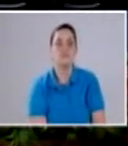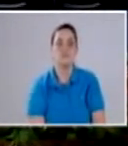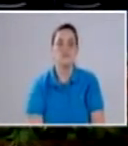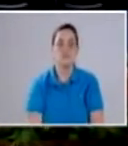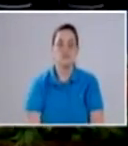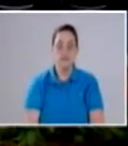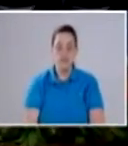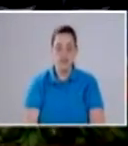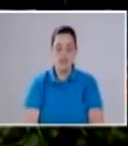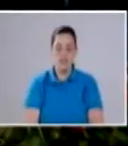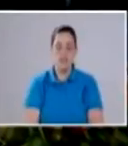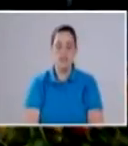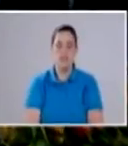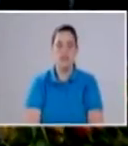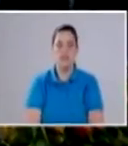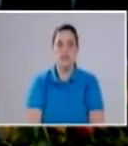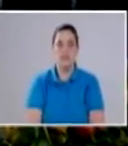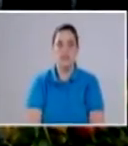Ay, Dios mío,